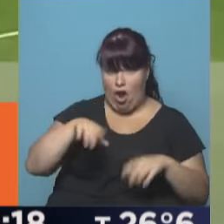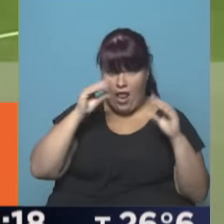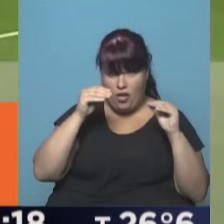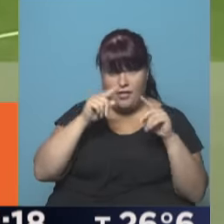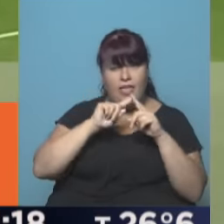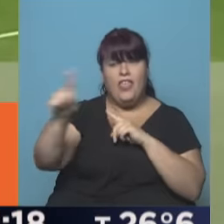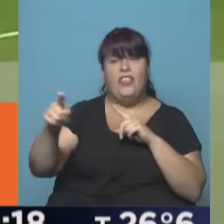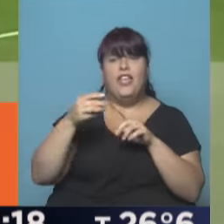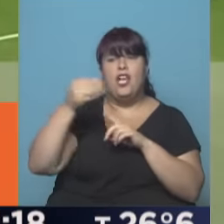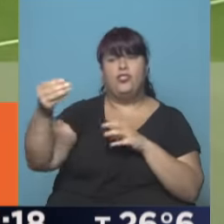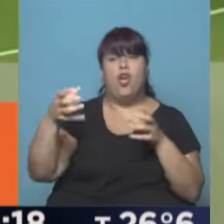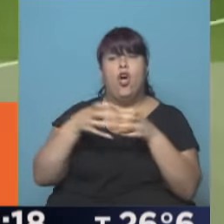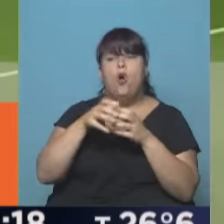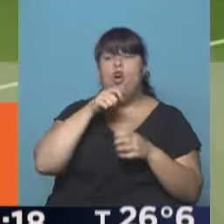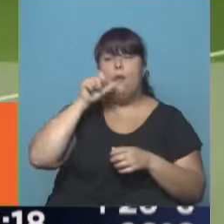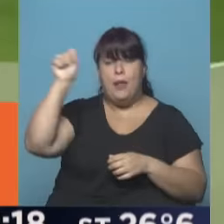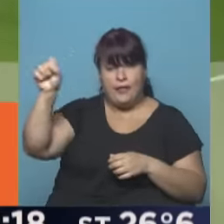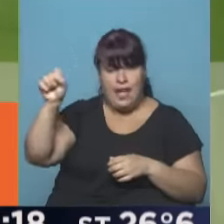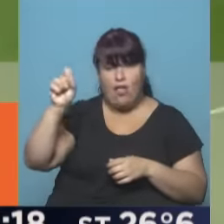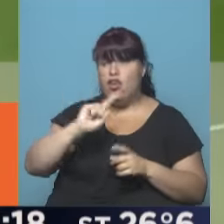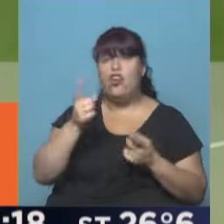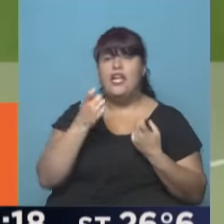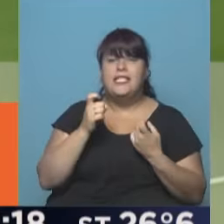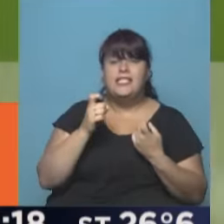va directamente a la Copa Libertadores de América y no va a